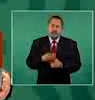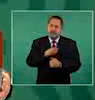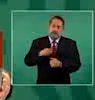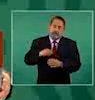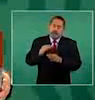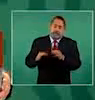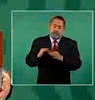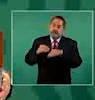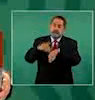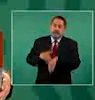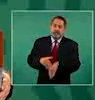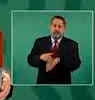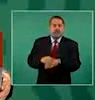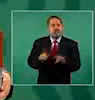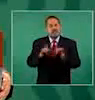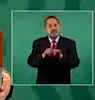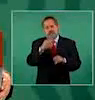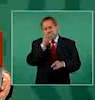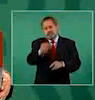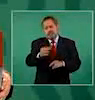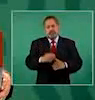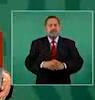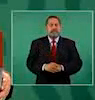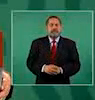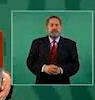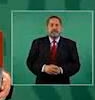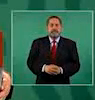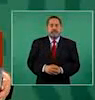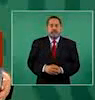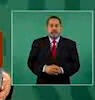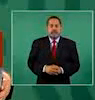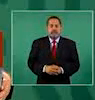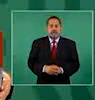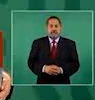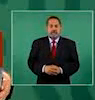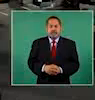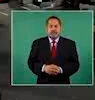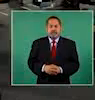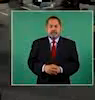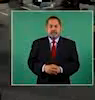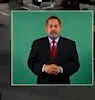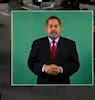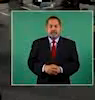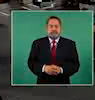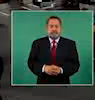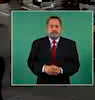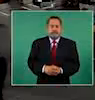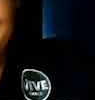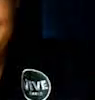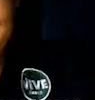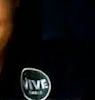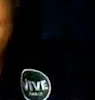cumplir. Eso es lo que puedo decir. Con información de Carmen Hernández, Noticias TVT.